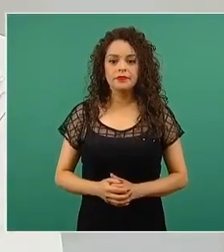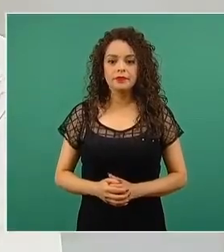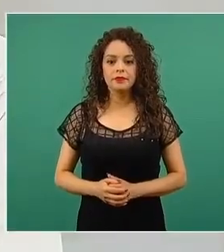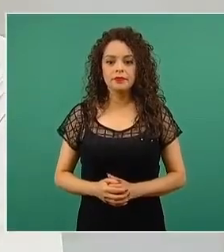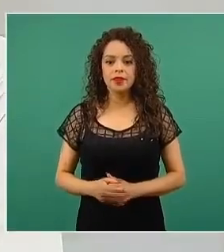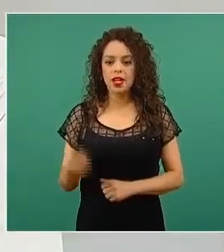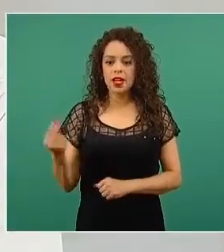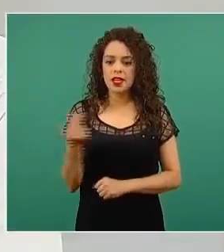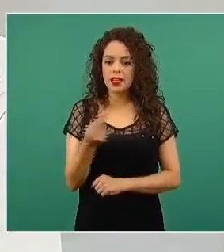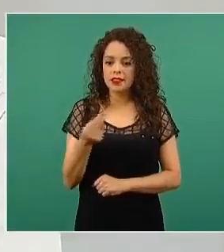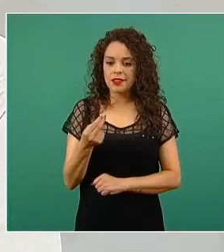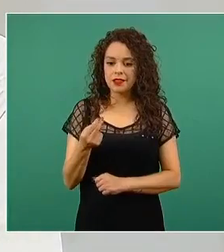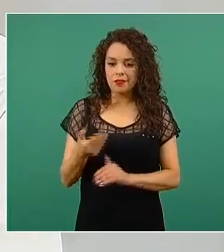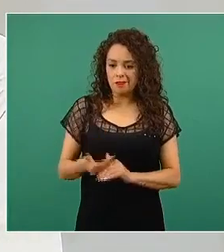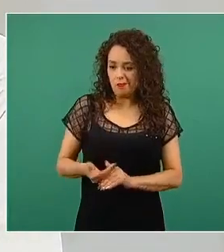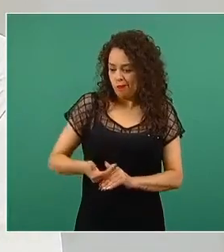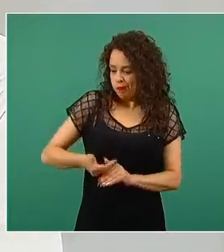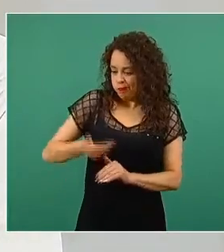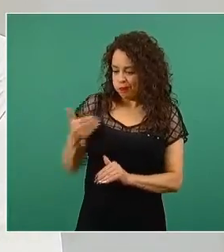oportunos es vital.